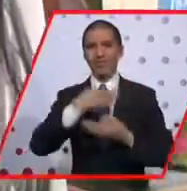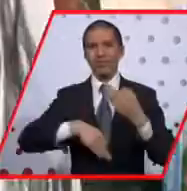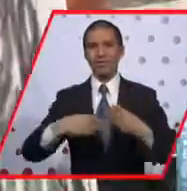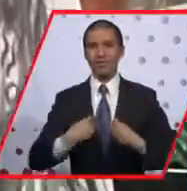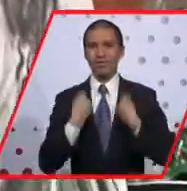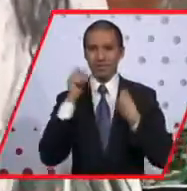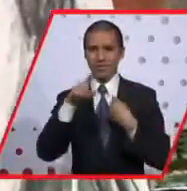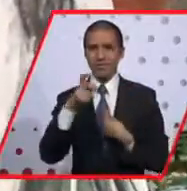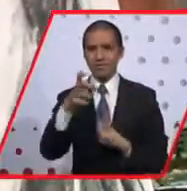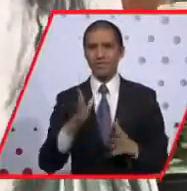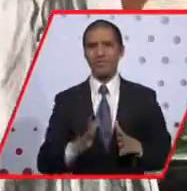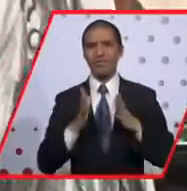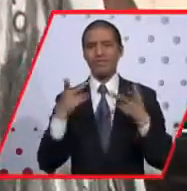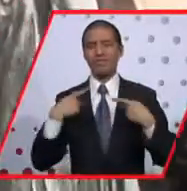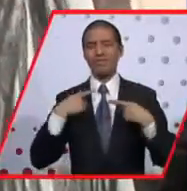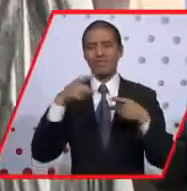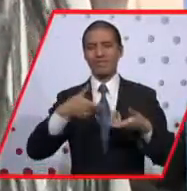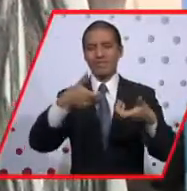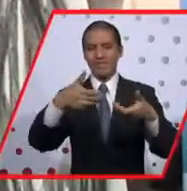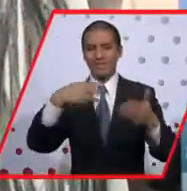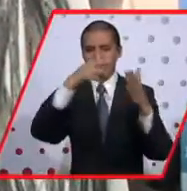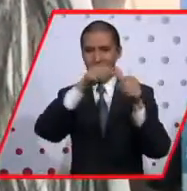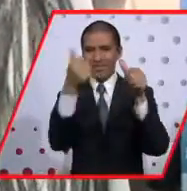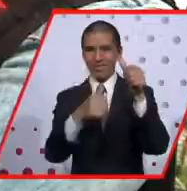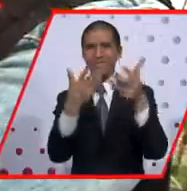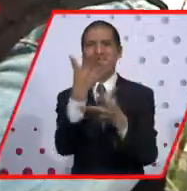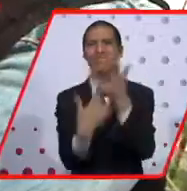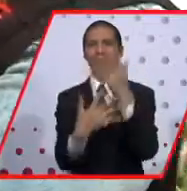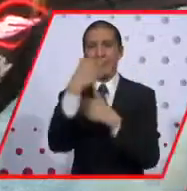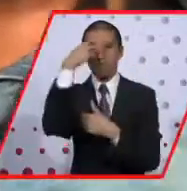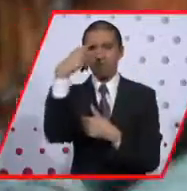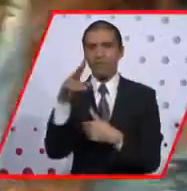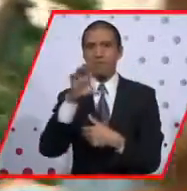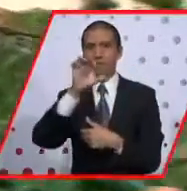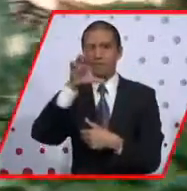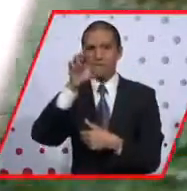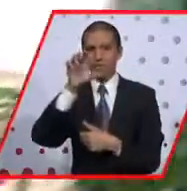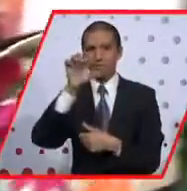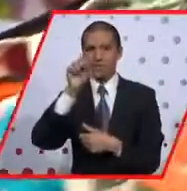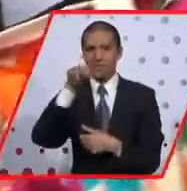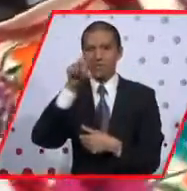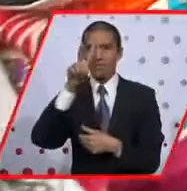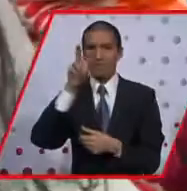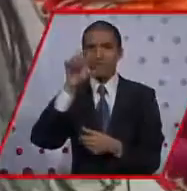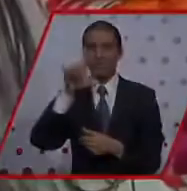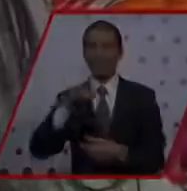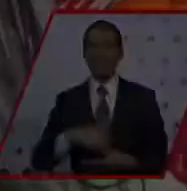vida misma y sus artistas callejeros. Hecho en México, Carla Sandoval.